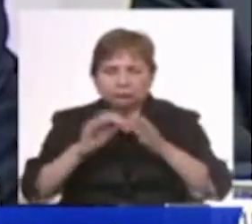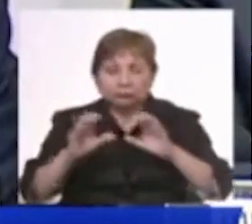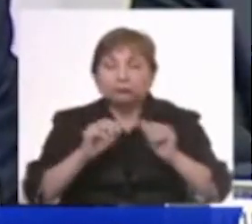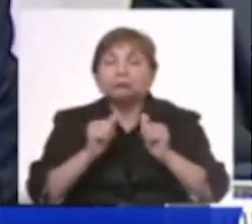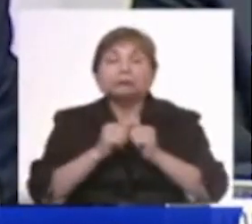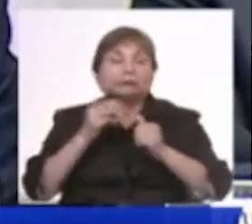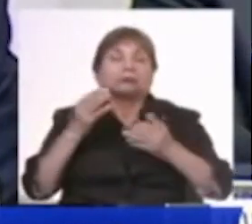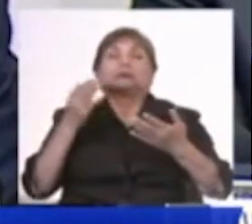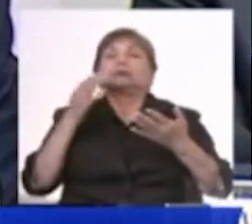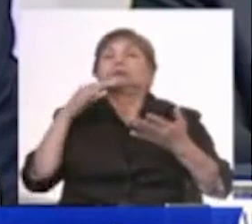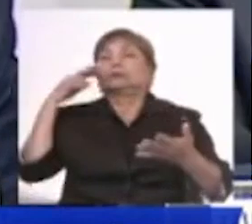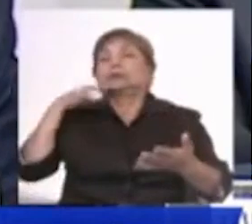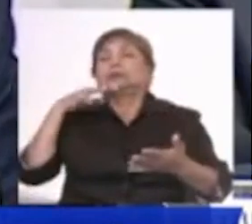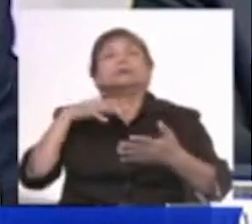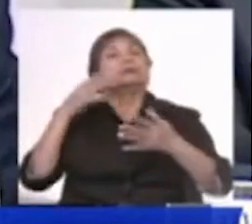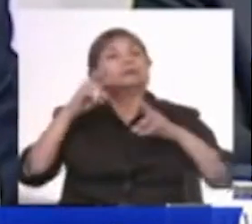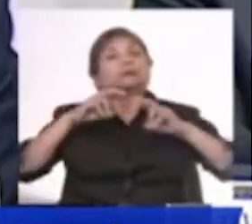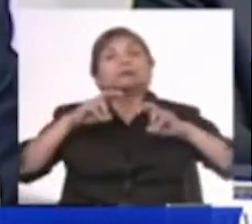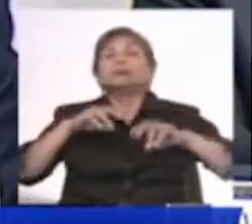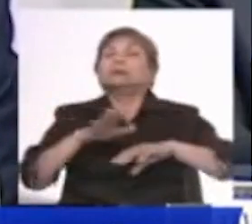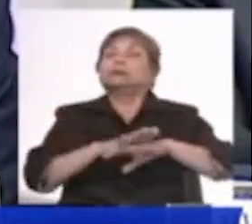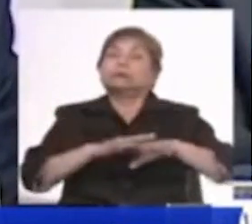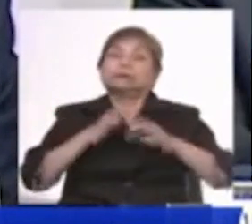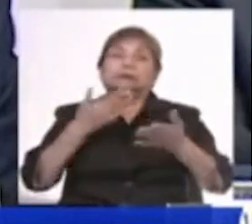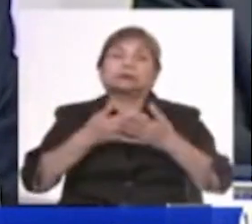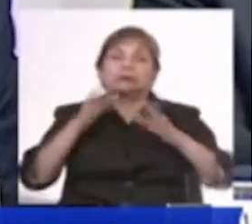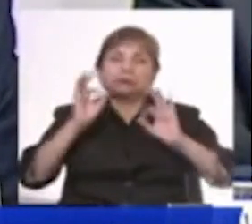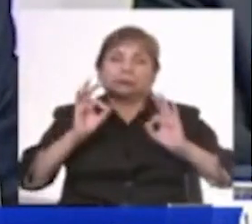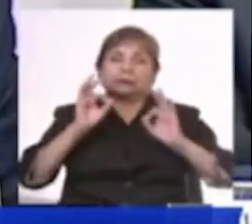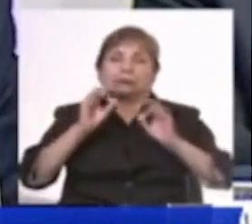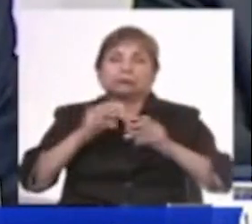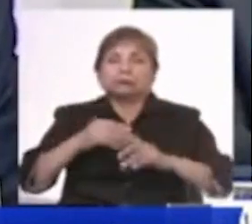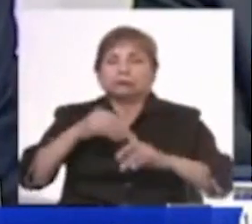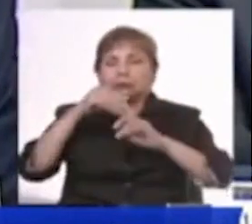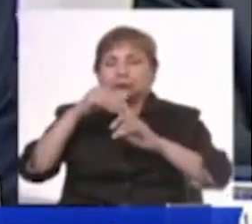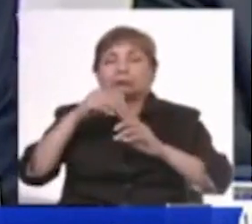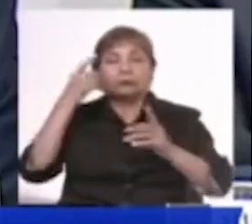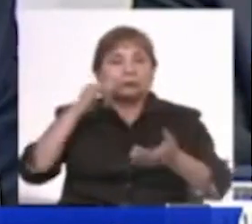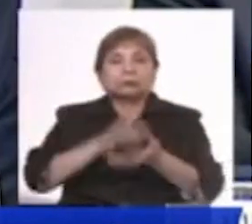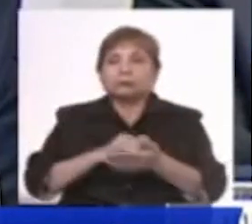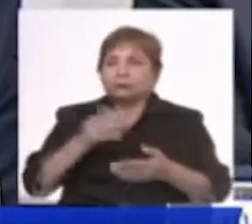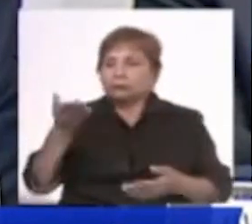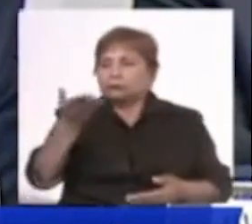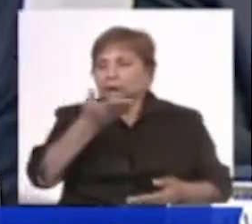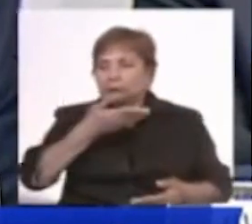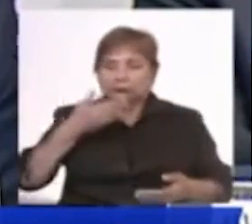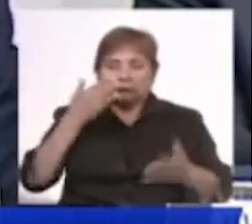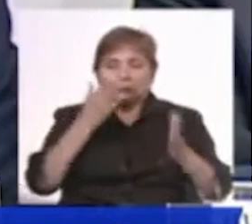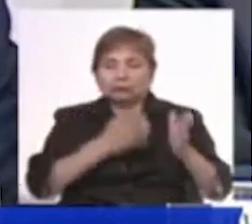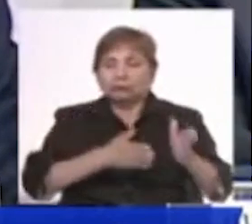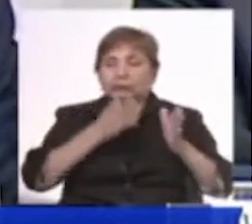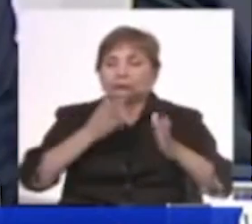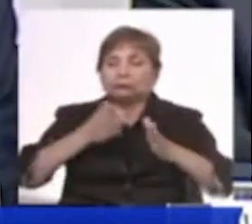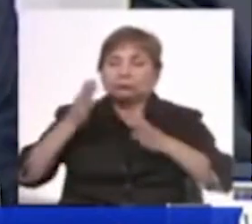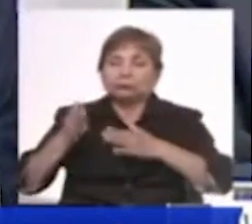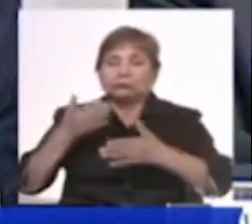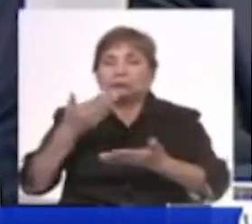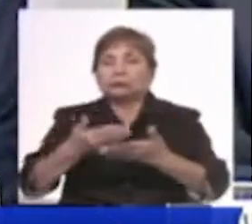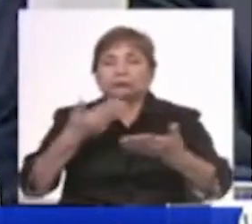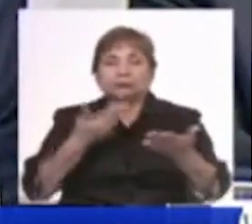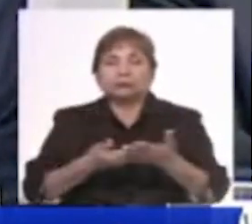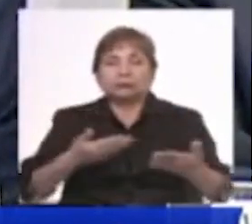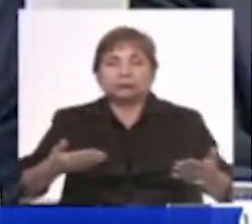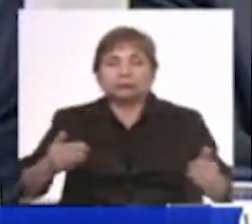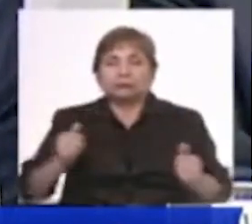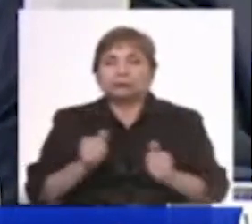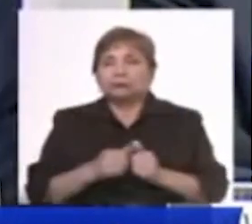realización de estudios o investigaciones específicos y especiales para los procesos de adquisición de bienes y